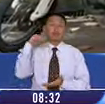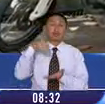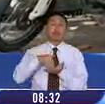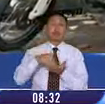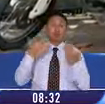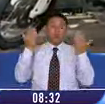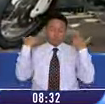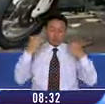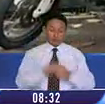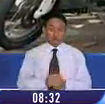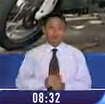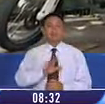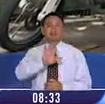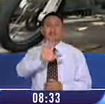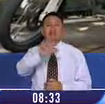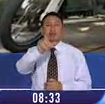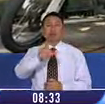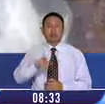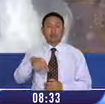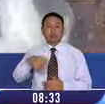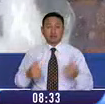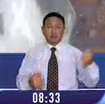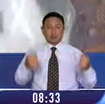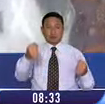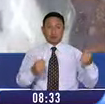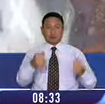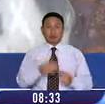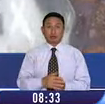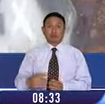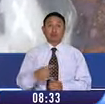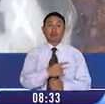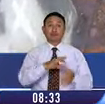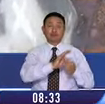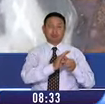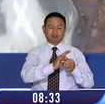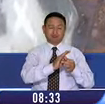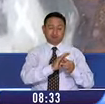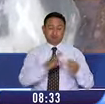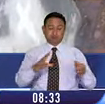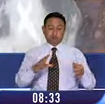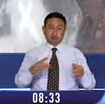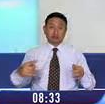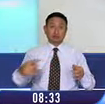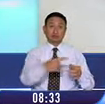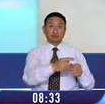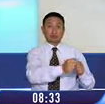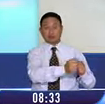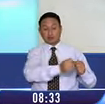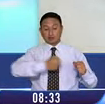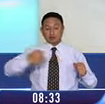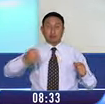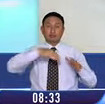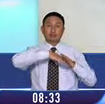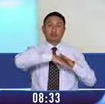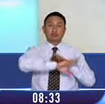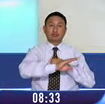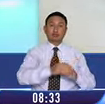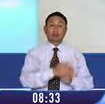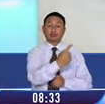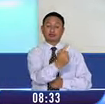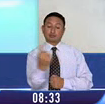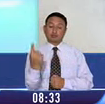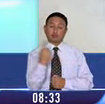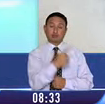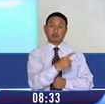menos 5 delincuentes a bordo de un auto forzaron las seguridades de una puerta de hierro, logrando ingresar a la